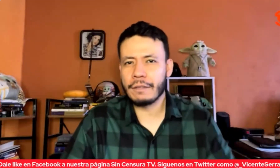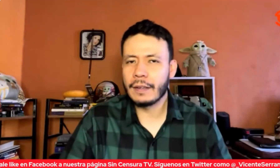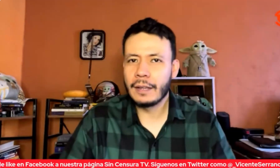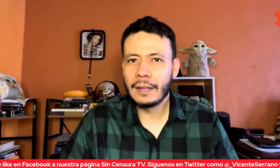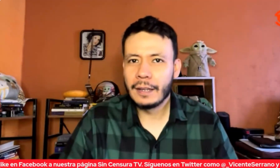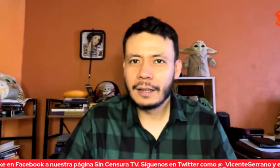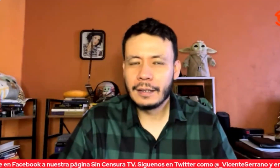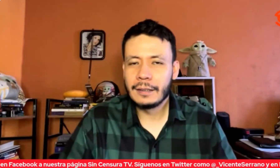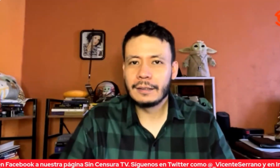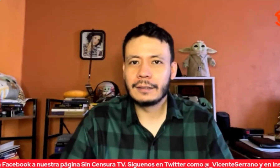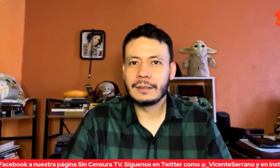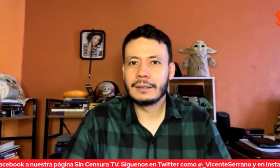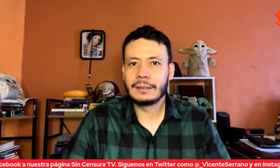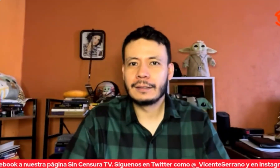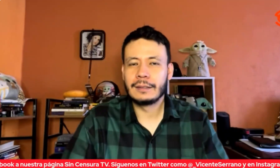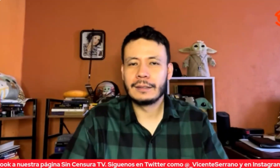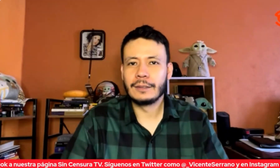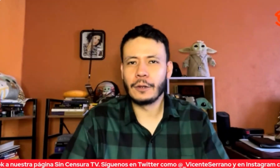un chef,